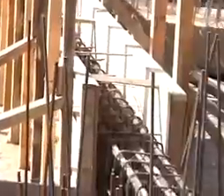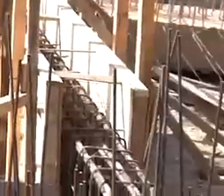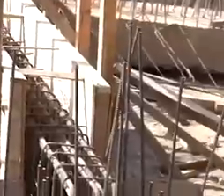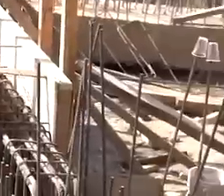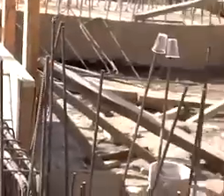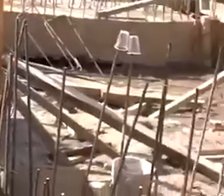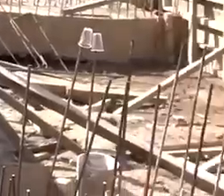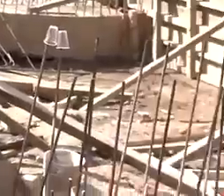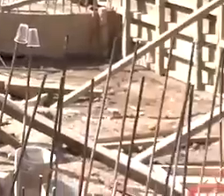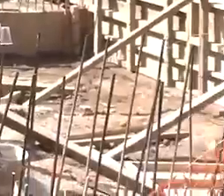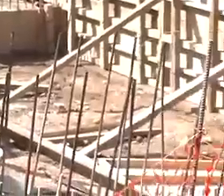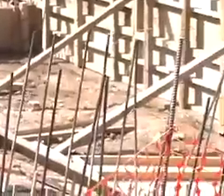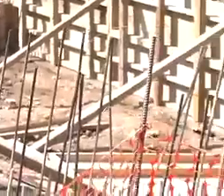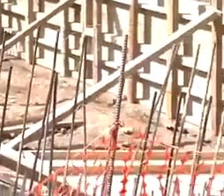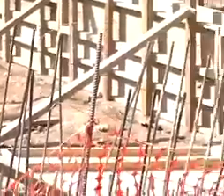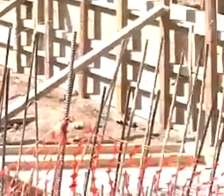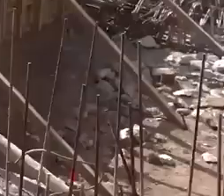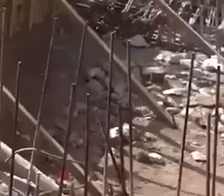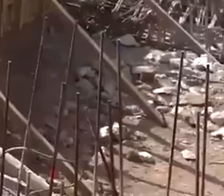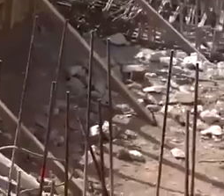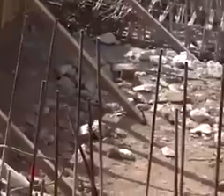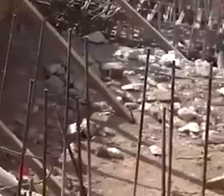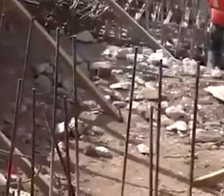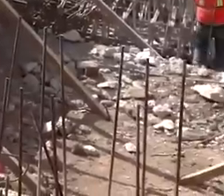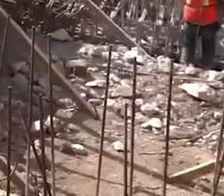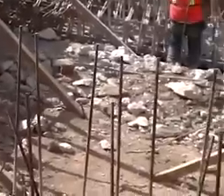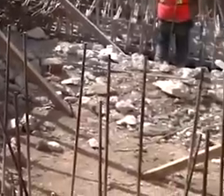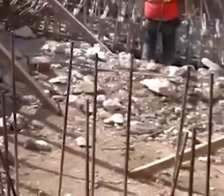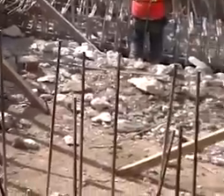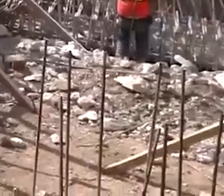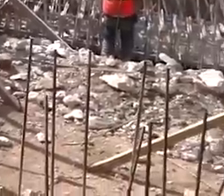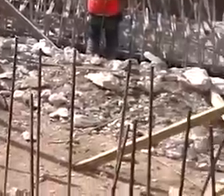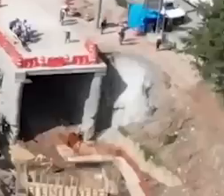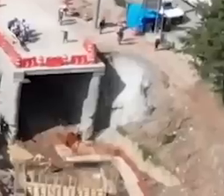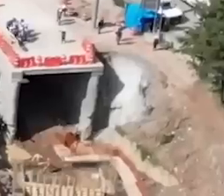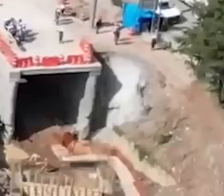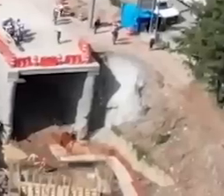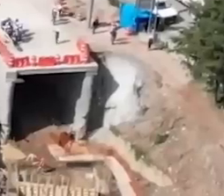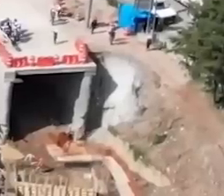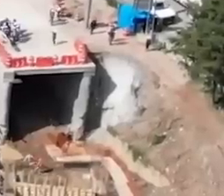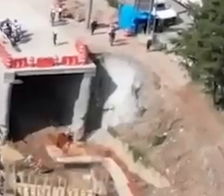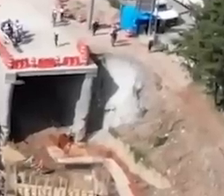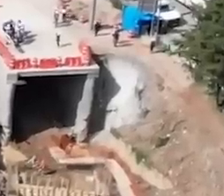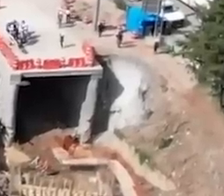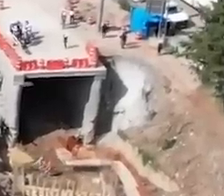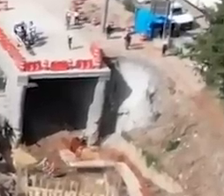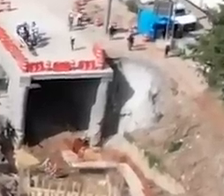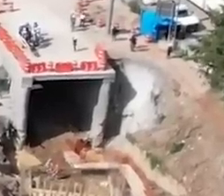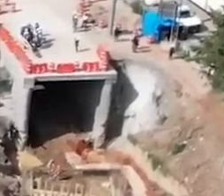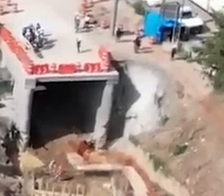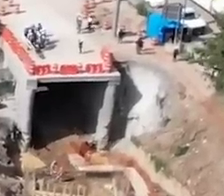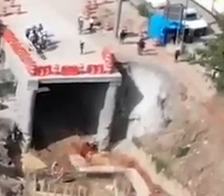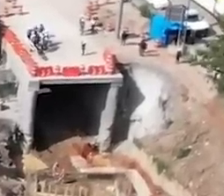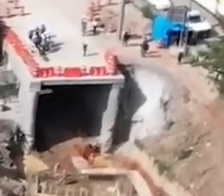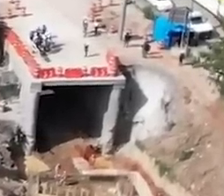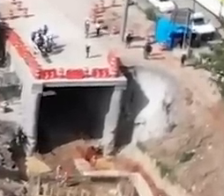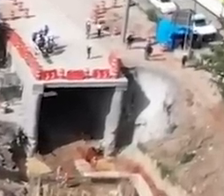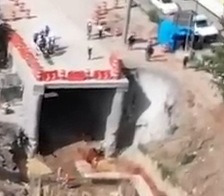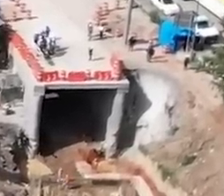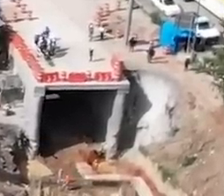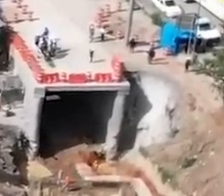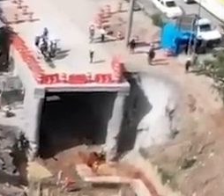y después se iban y dejaban sin cumplir los compromisos que se hicieron. Y no hay mayor satisfacción de